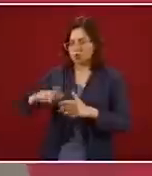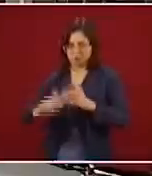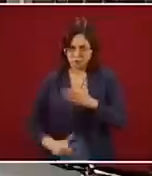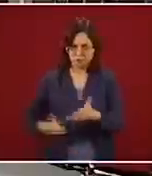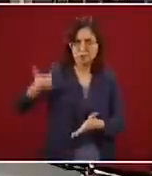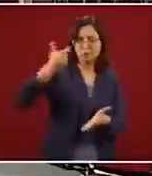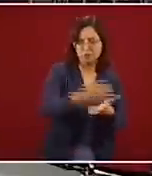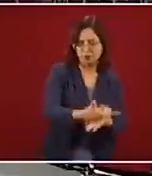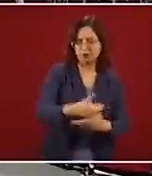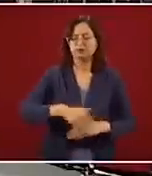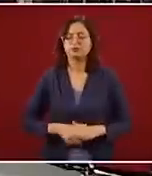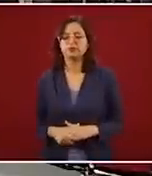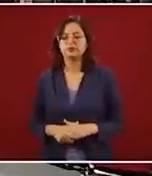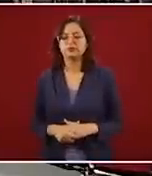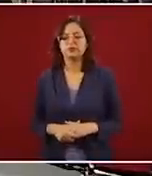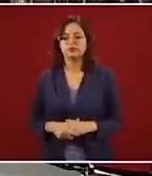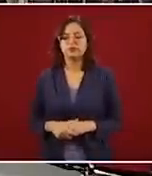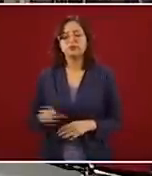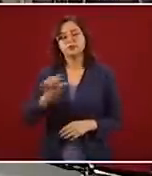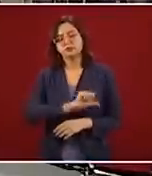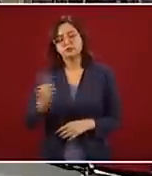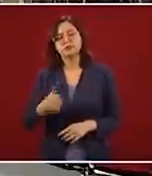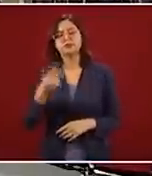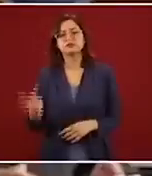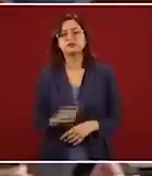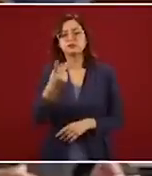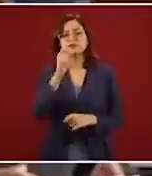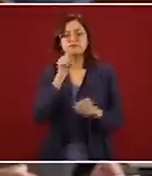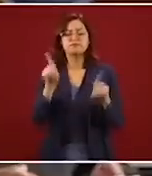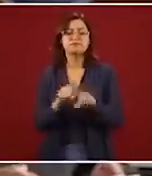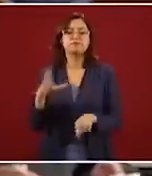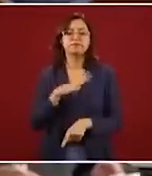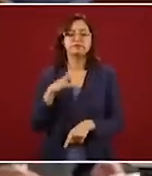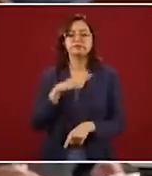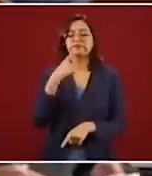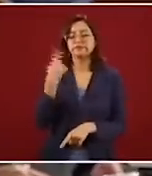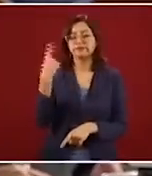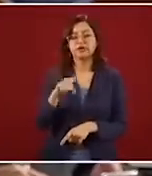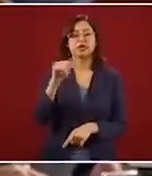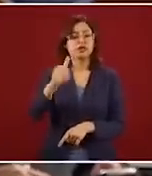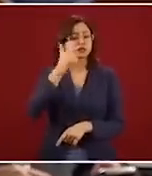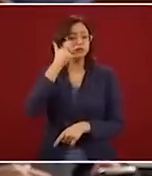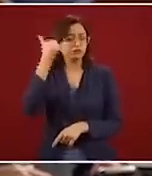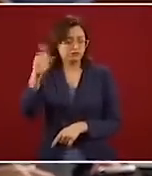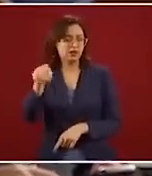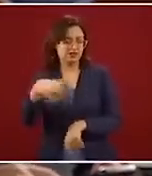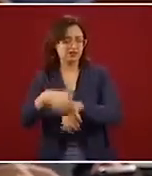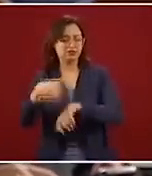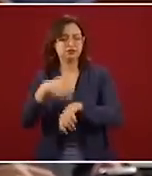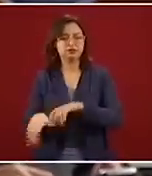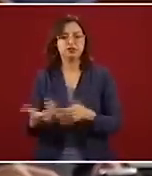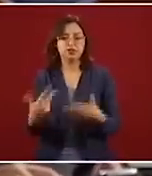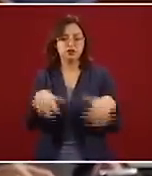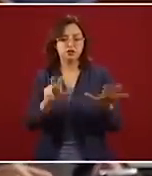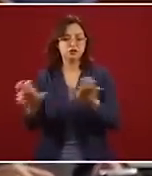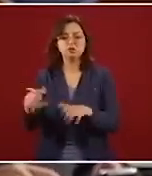federales. Otra pregunta, bueno, también tenemos algunas denuncias de que han estado marcando el número, el 800,